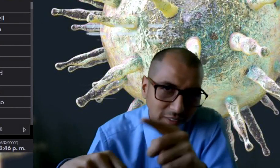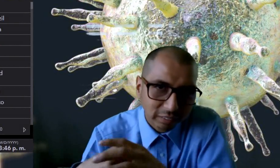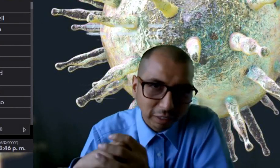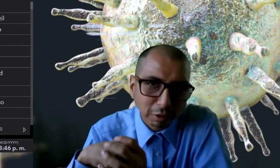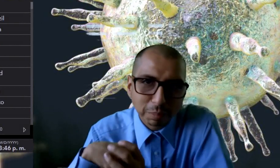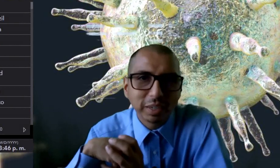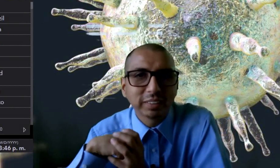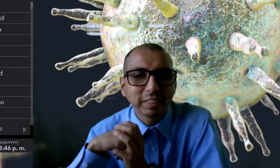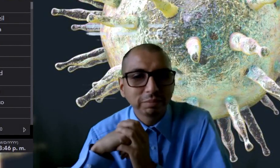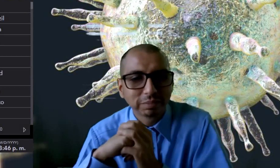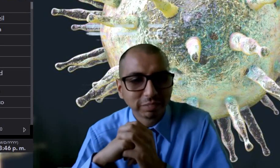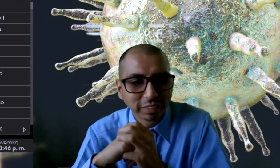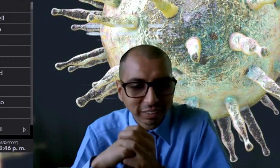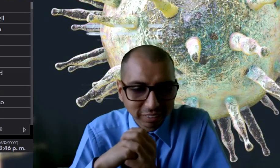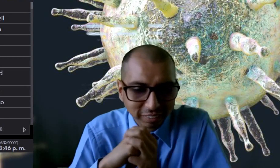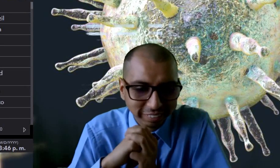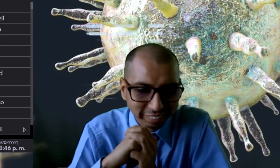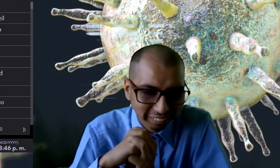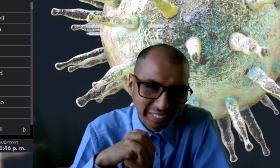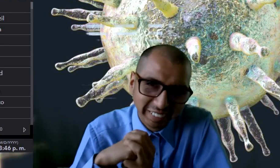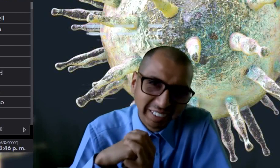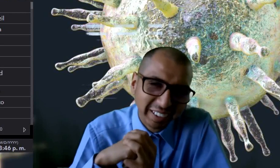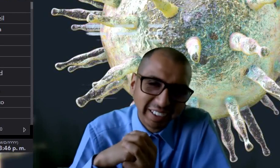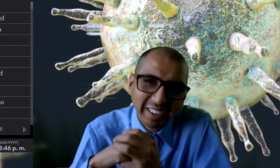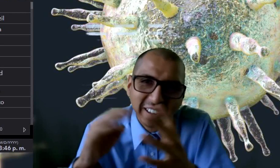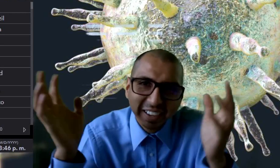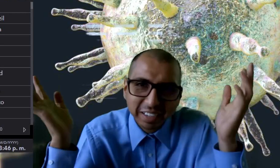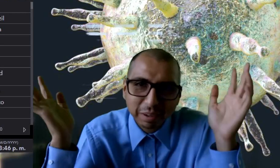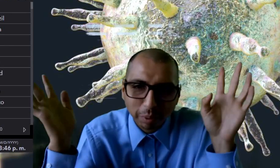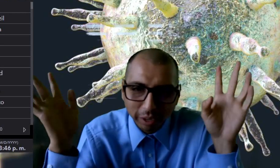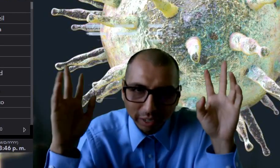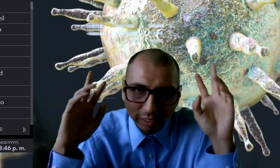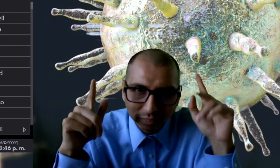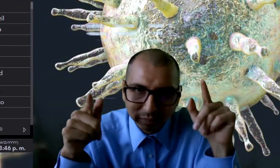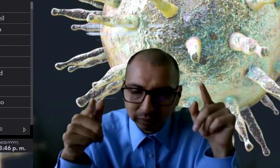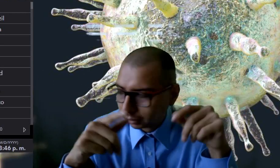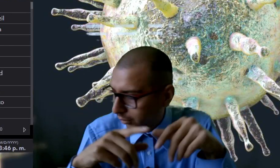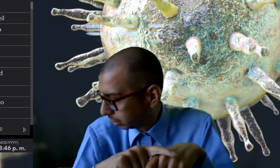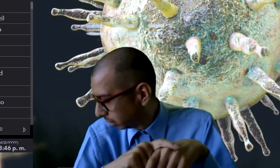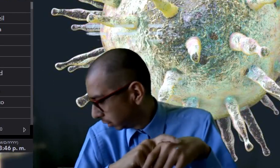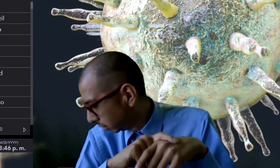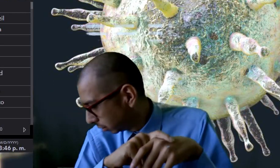salgo de mi casa y después